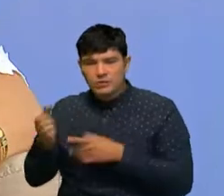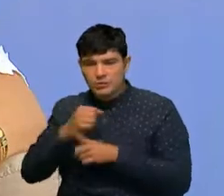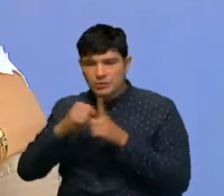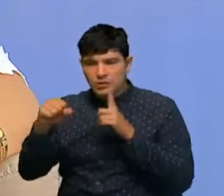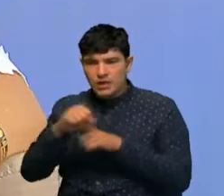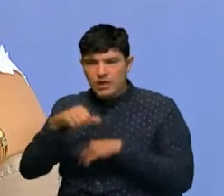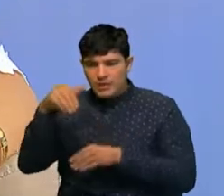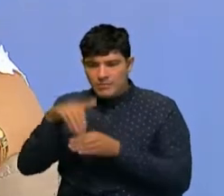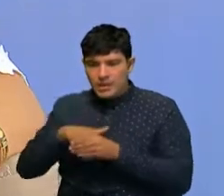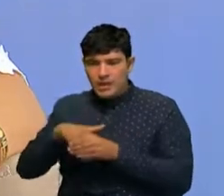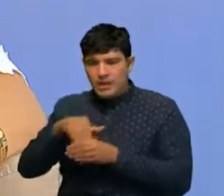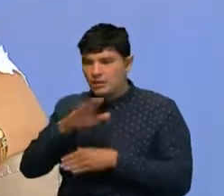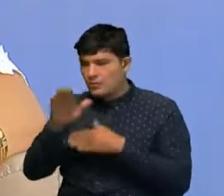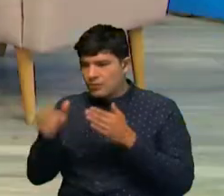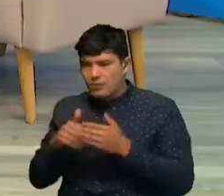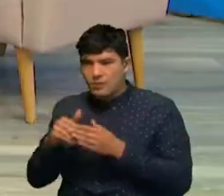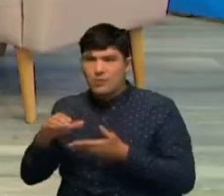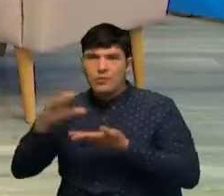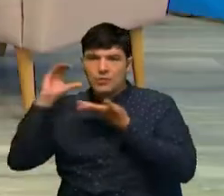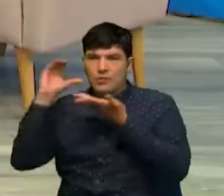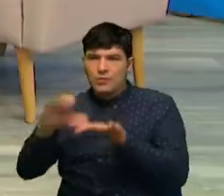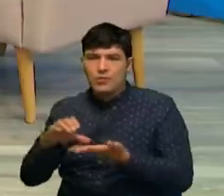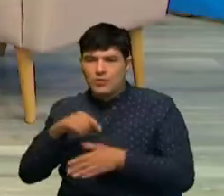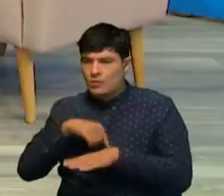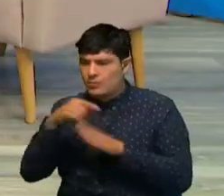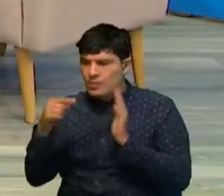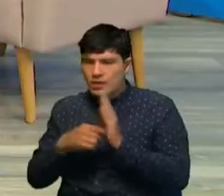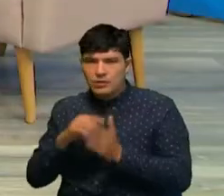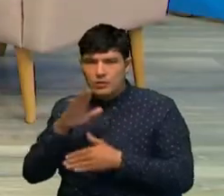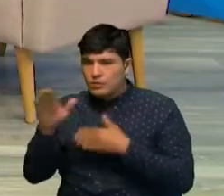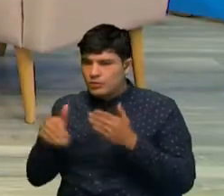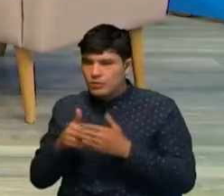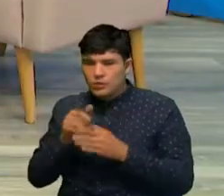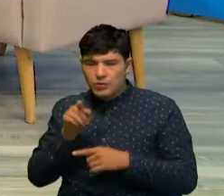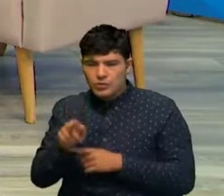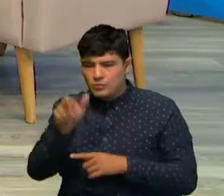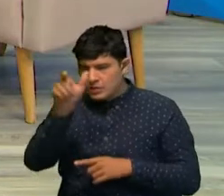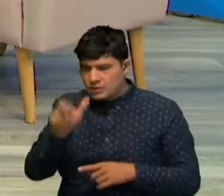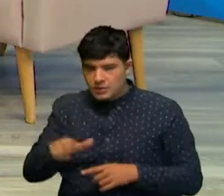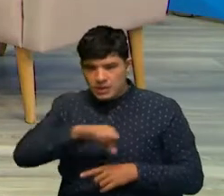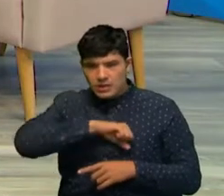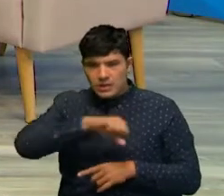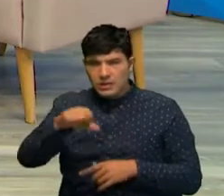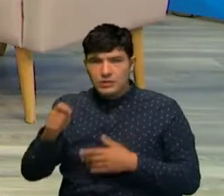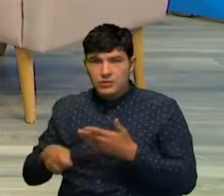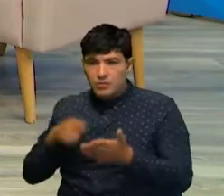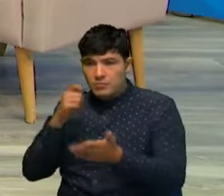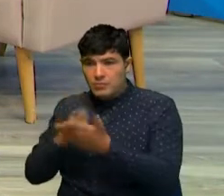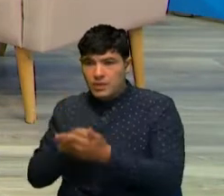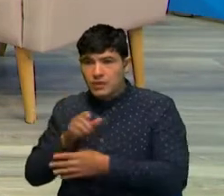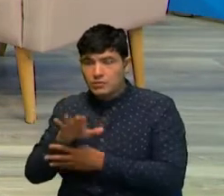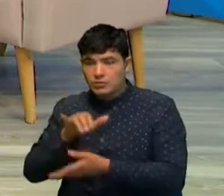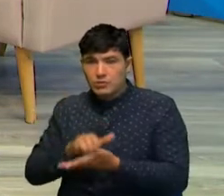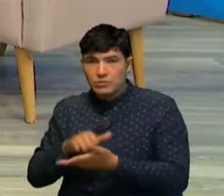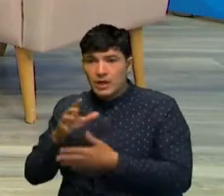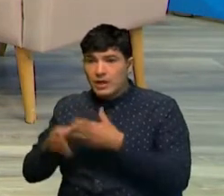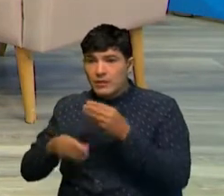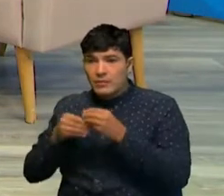remunerado que no le han dado. Liquidación. Y fuera de liquidación, todo también. Es que tiene derecho a todo, sí. Pago de seguridad social. Pago de seguridad social.